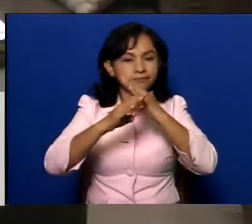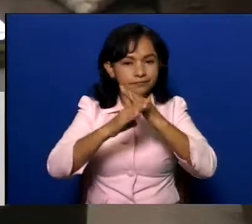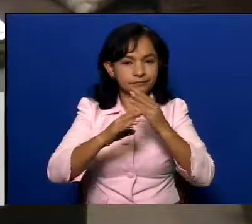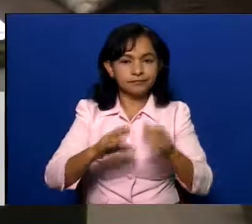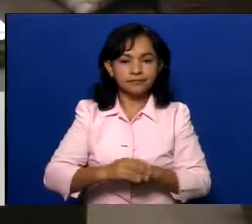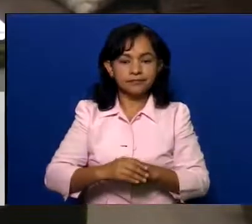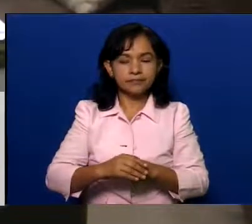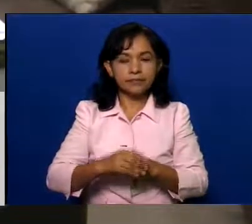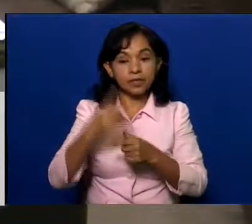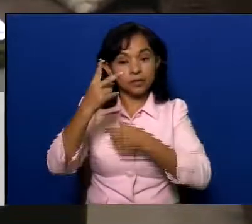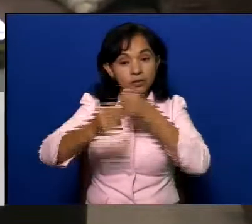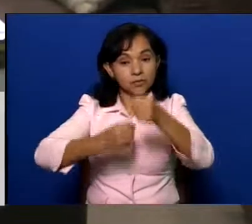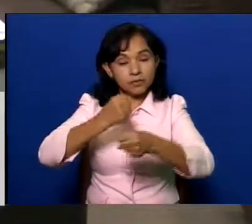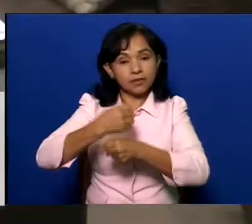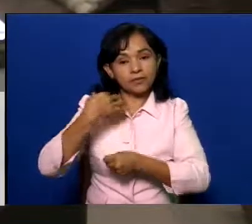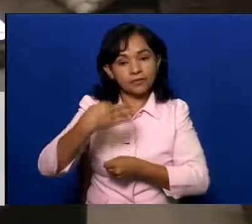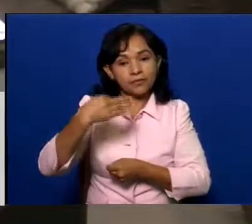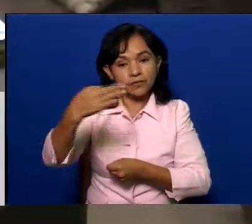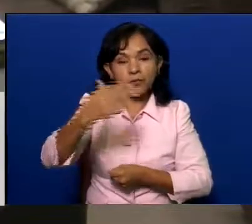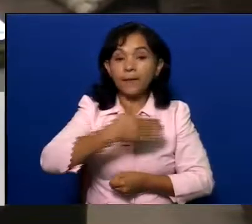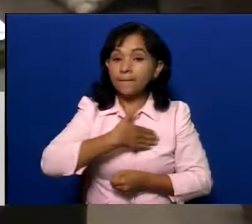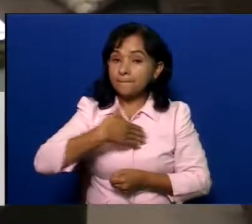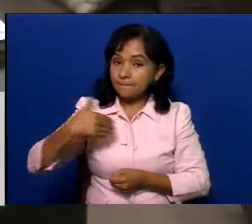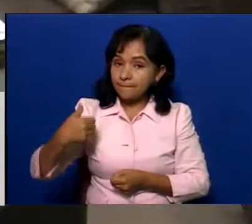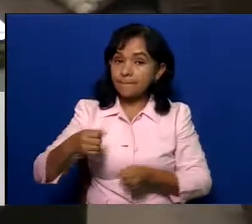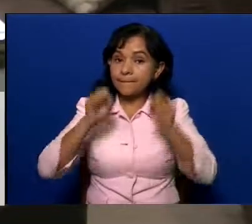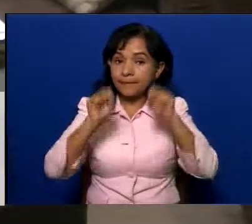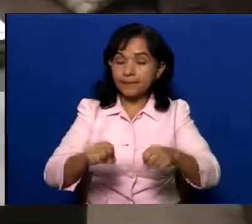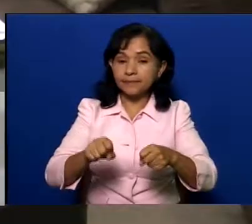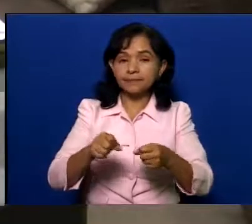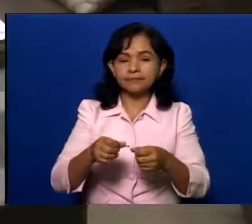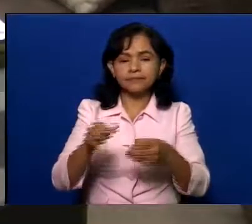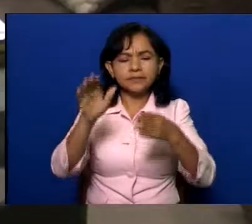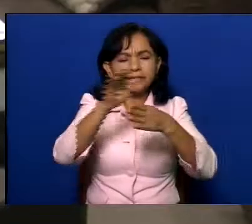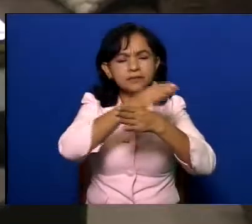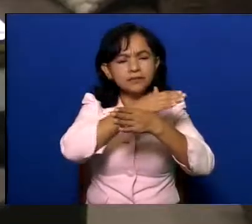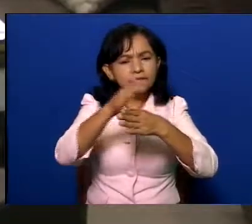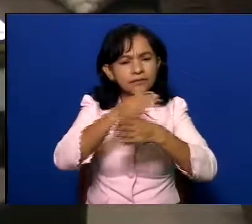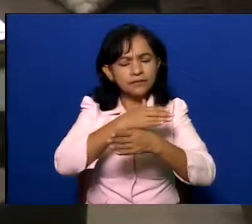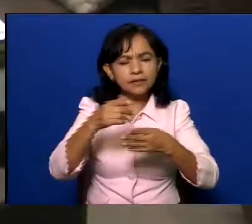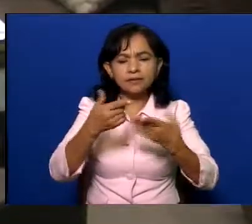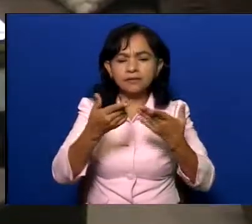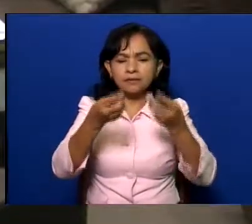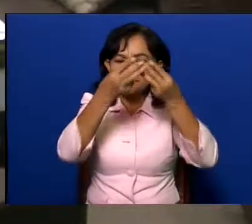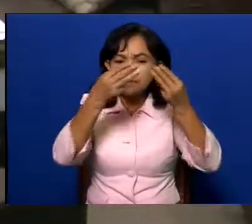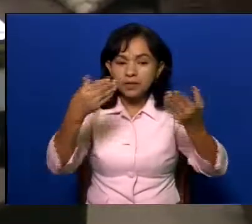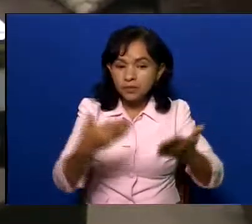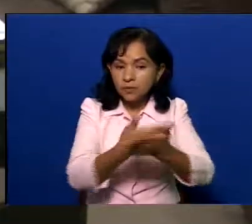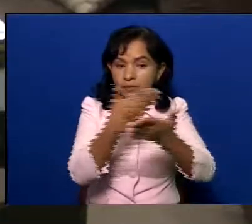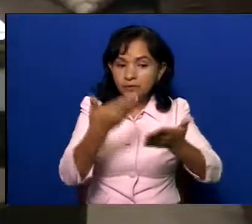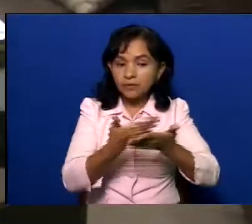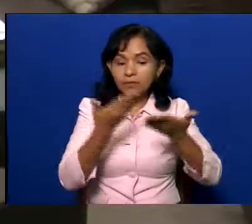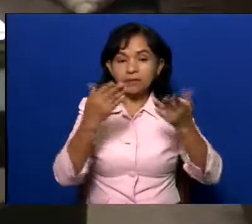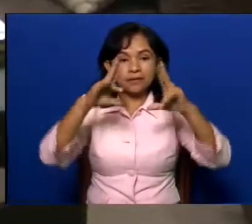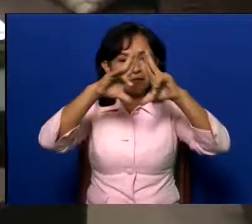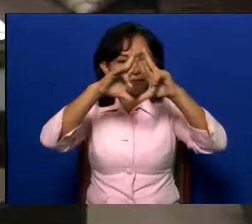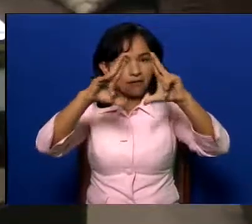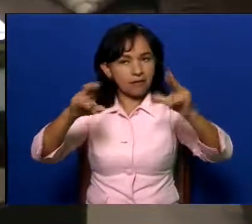lo que comemos verdaderamente es sano, es saludable. La actividad física también es algo que